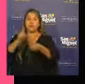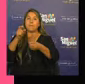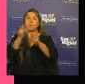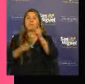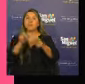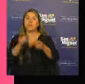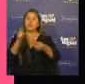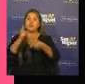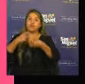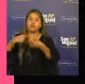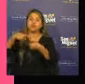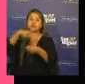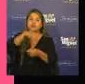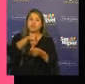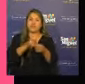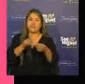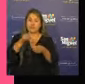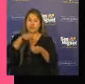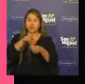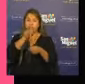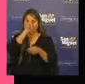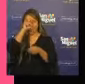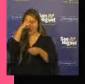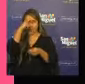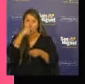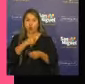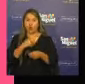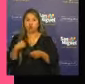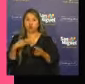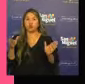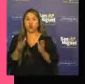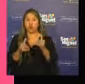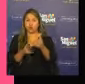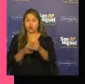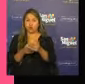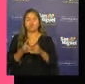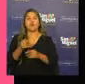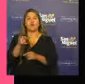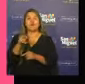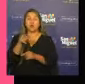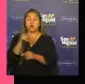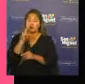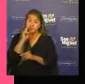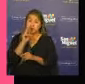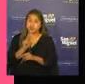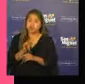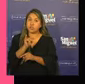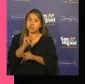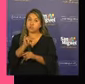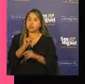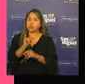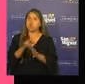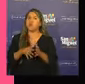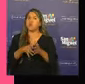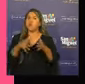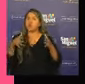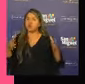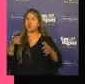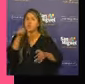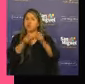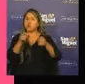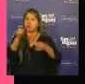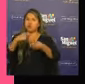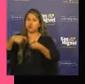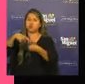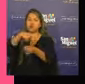consultorios. Pero a lo mejor se ve, se nota, pero hoy día el aumentar esa cantidad de inscritos también tiene